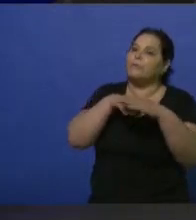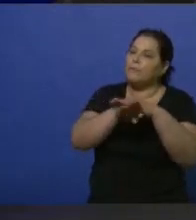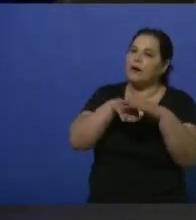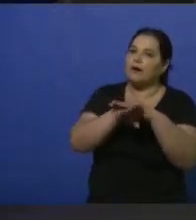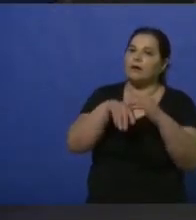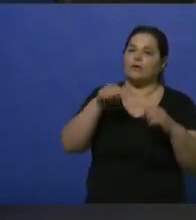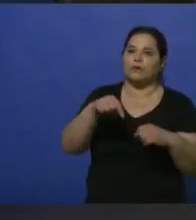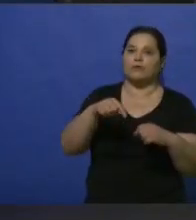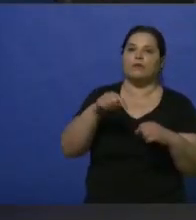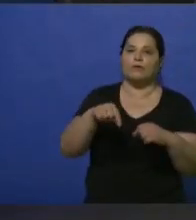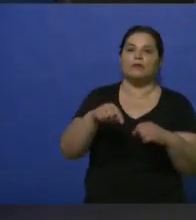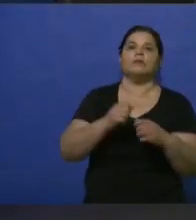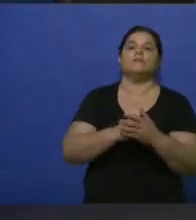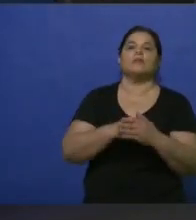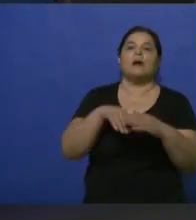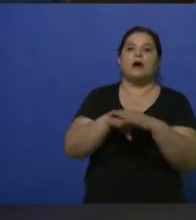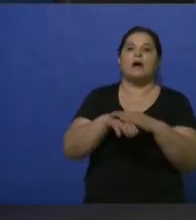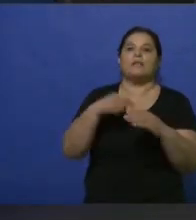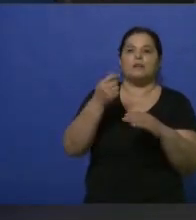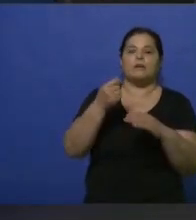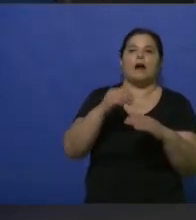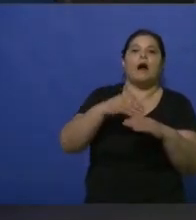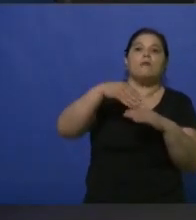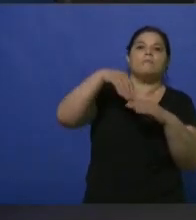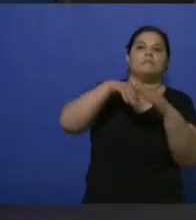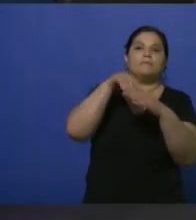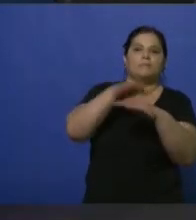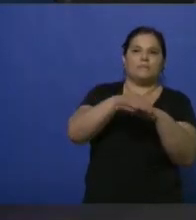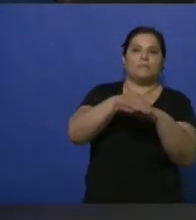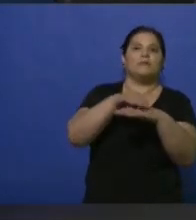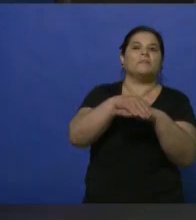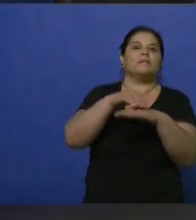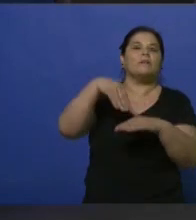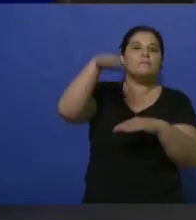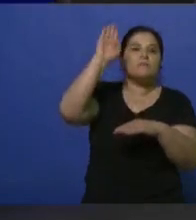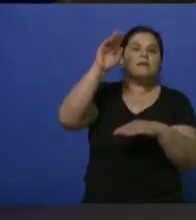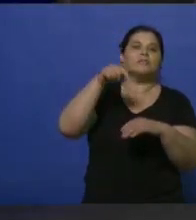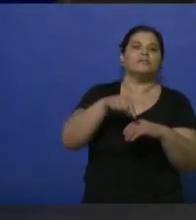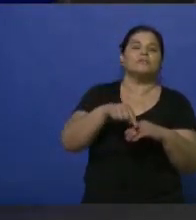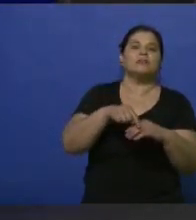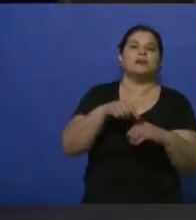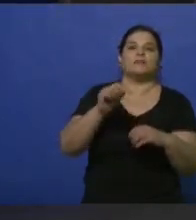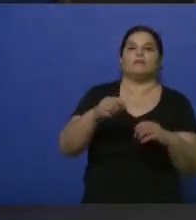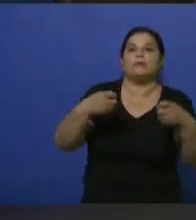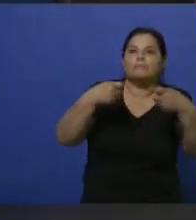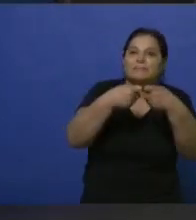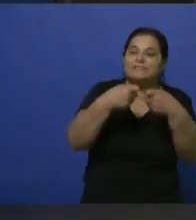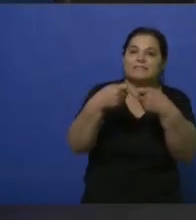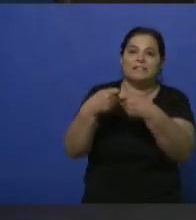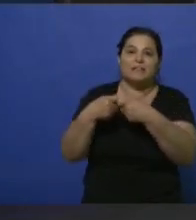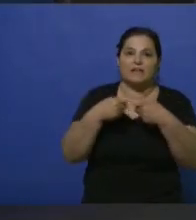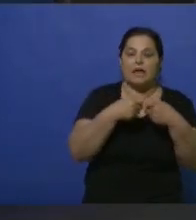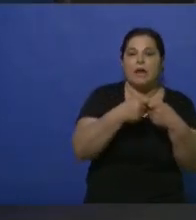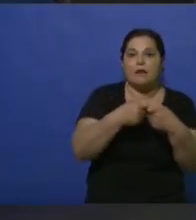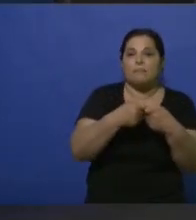sector público y privado. Aumento que decían que en algún momento lo estaba como parando el gobierno, pero el aumento llegó y es el único gremio, detrás está Camioneros,